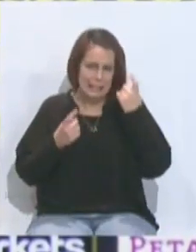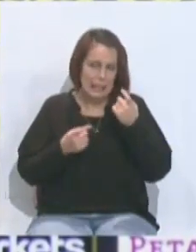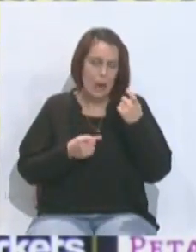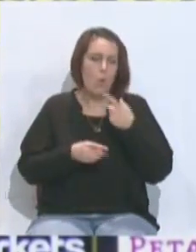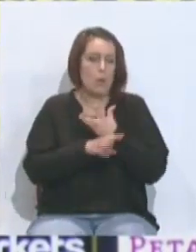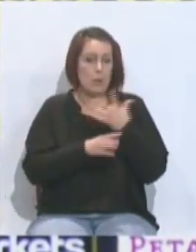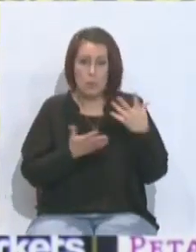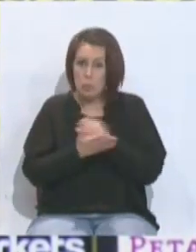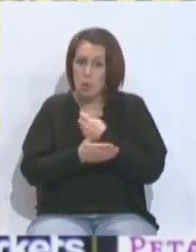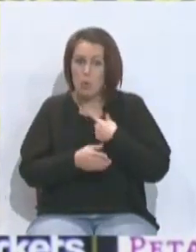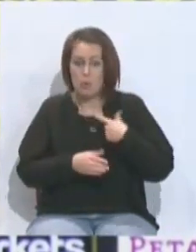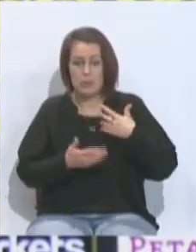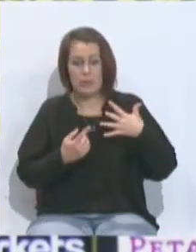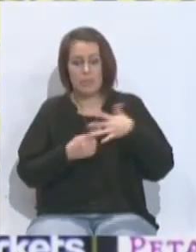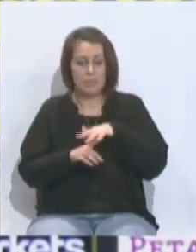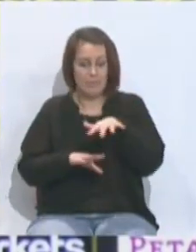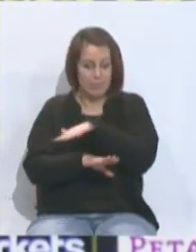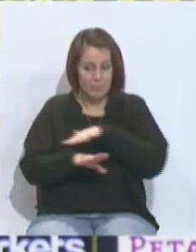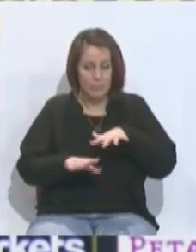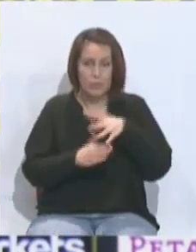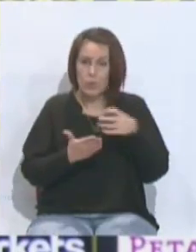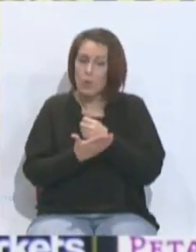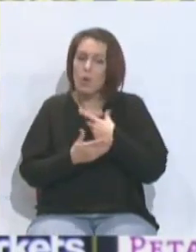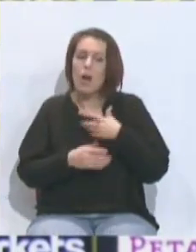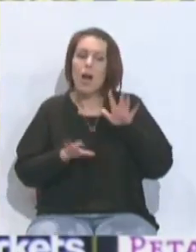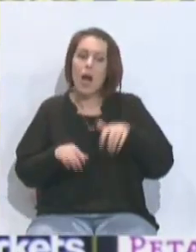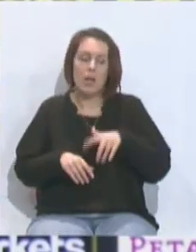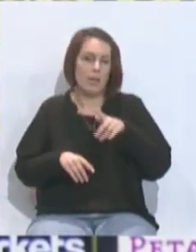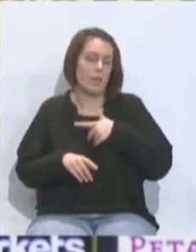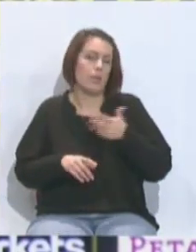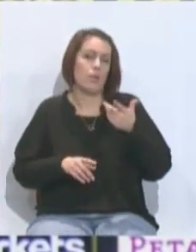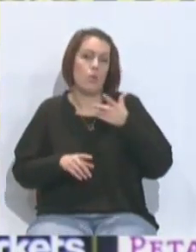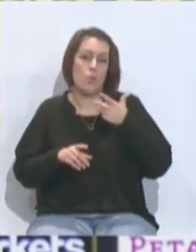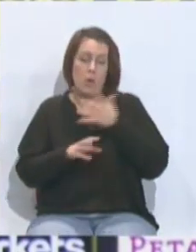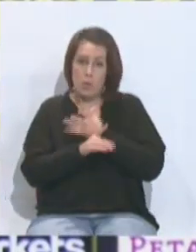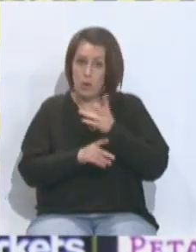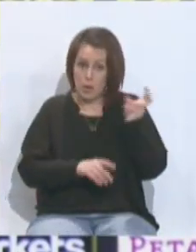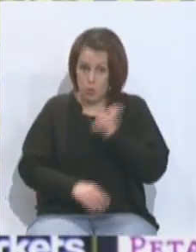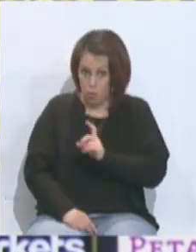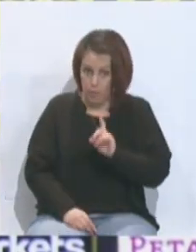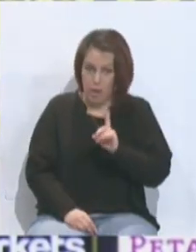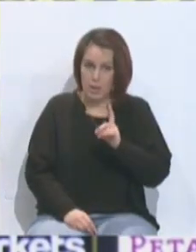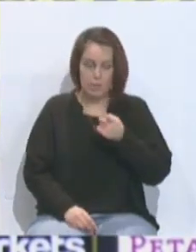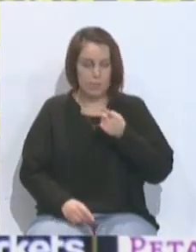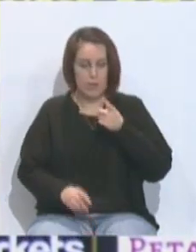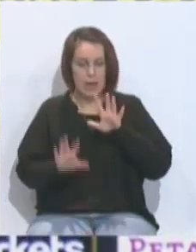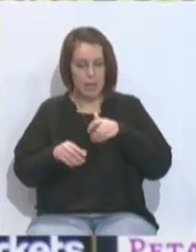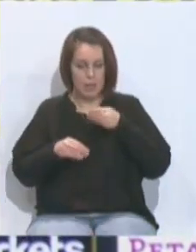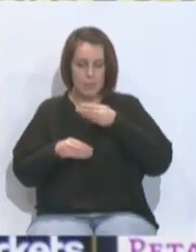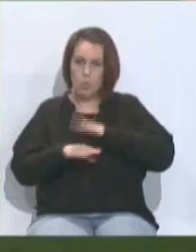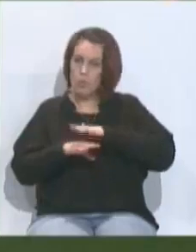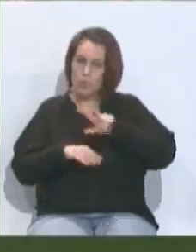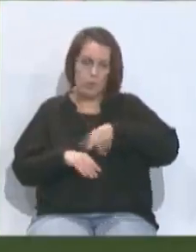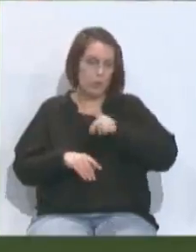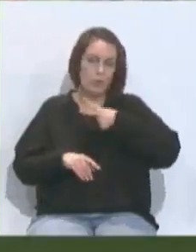todas las demarcaciones. No ha sido problema del Cádiz que algunos jugadores no hayan podido venir, pero hay que dejar claro que lo hemos intentado